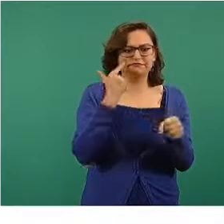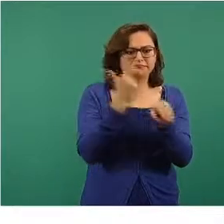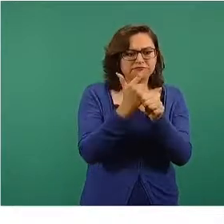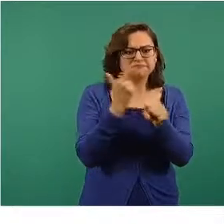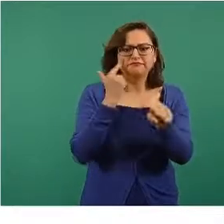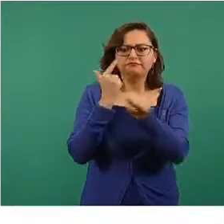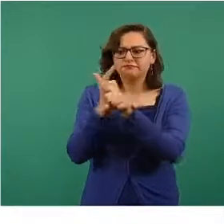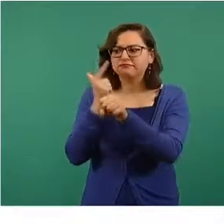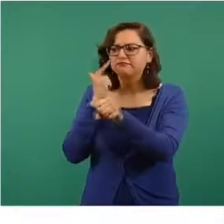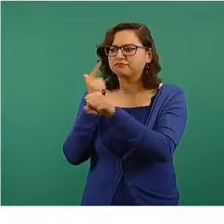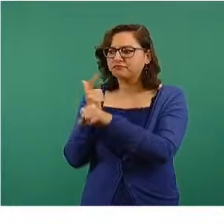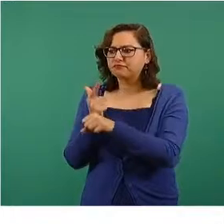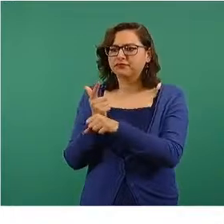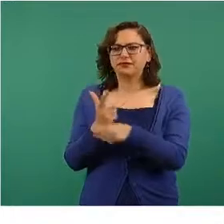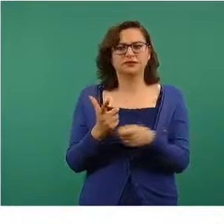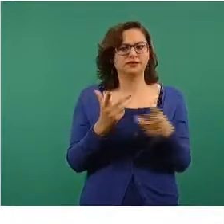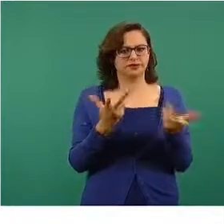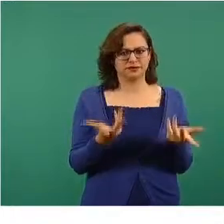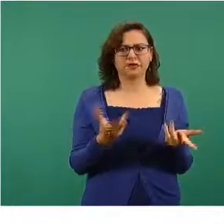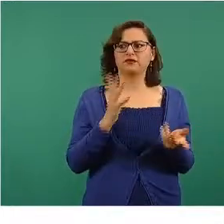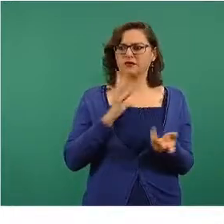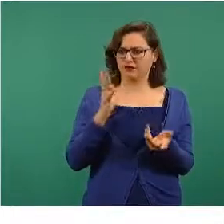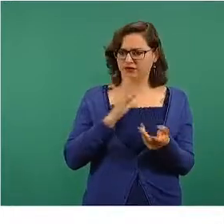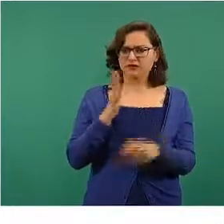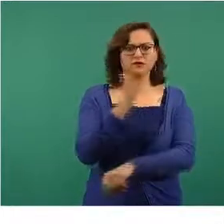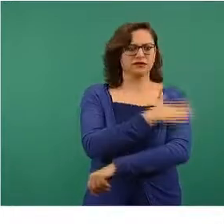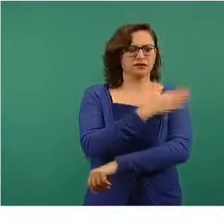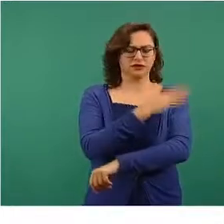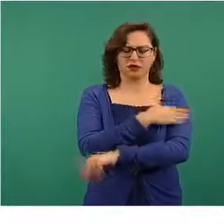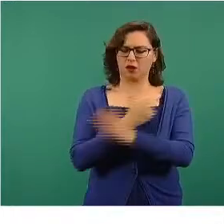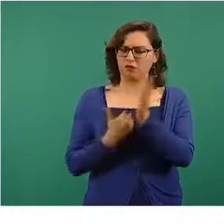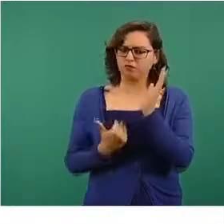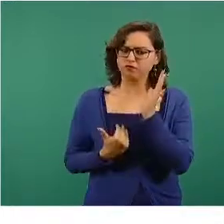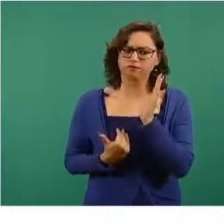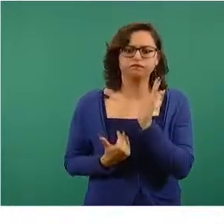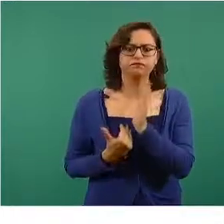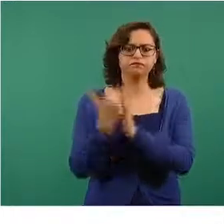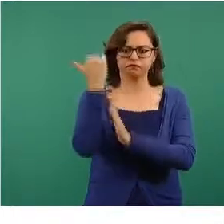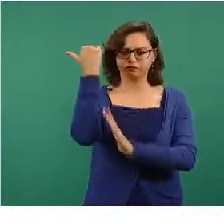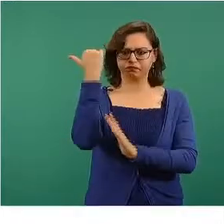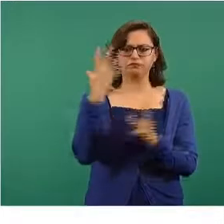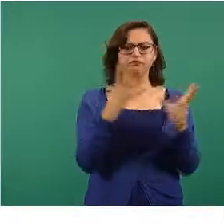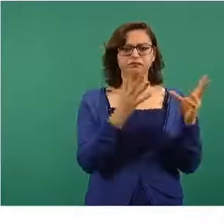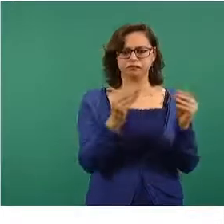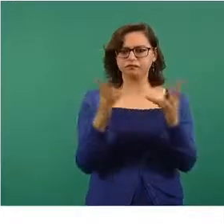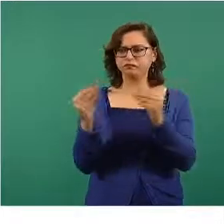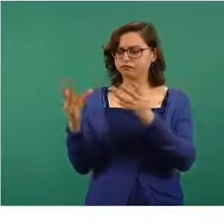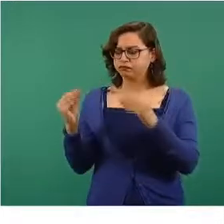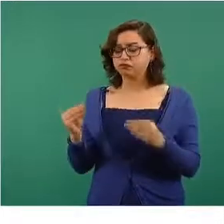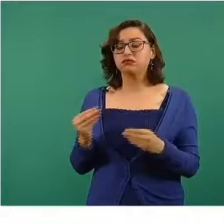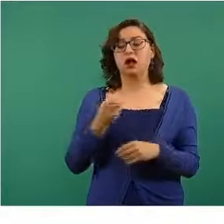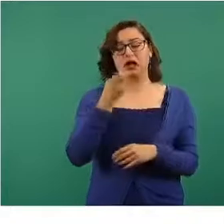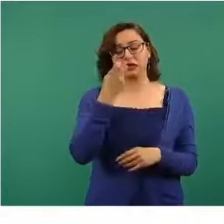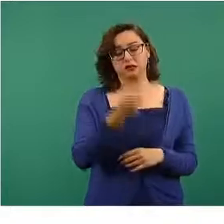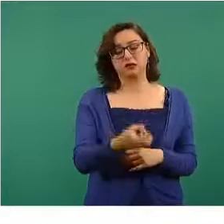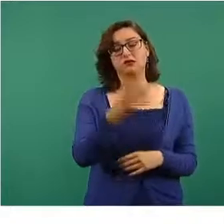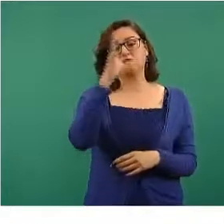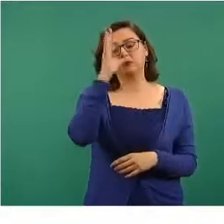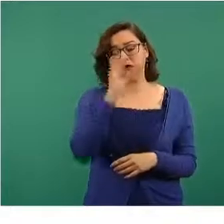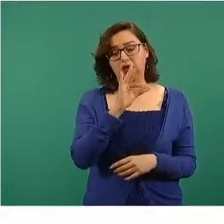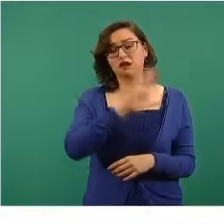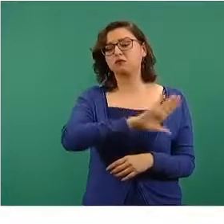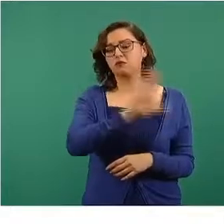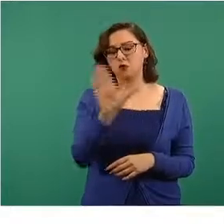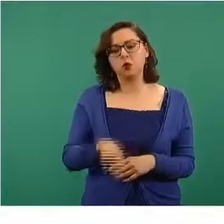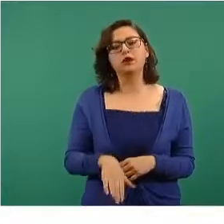visto cómo la hipertensión está claramente asociada a un aumento muy importante del riesgo de mortalidad, y así diabetes, y así